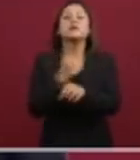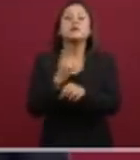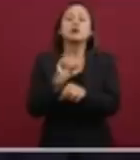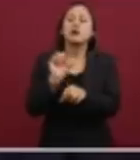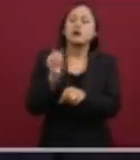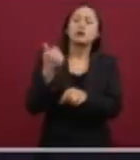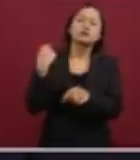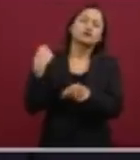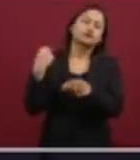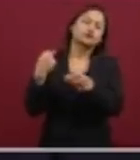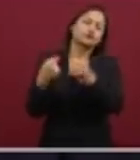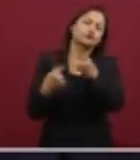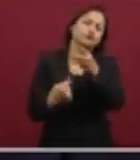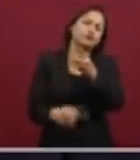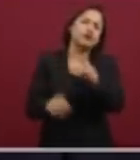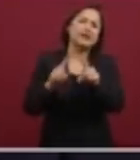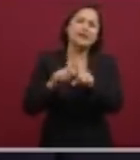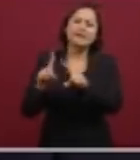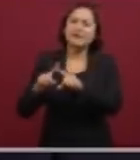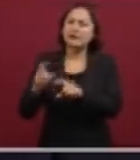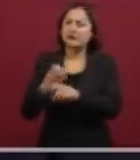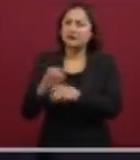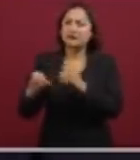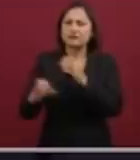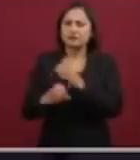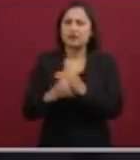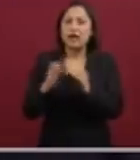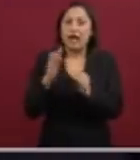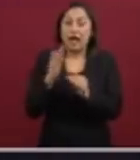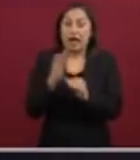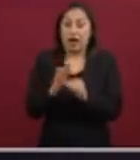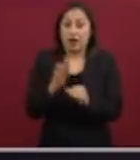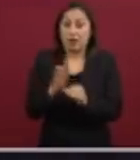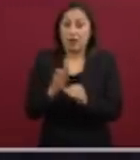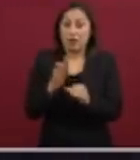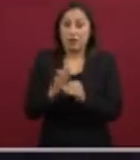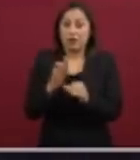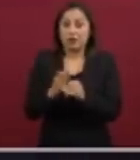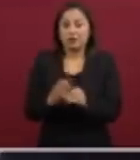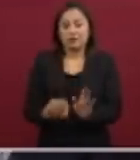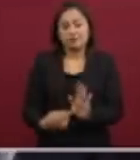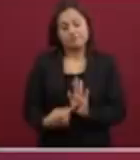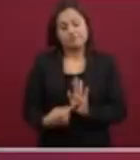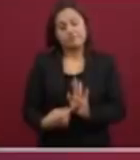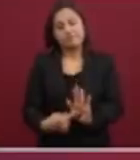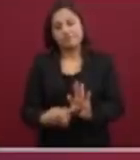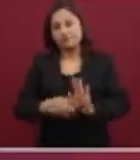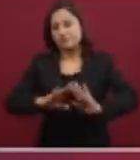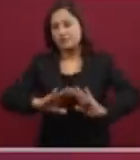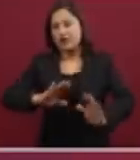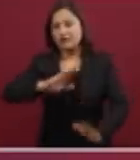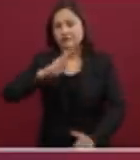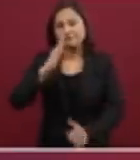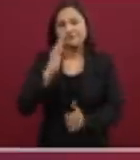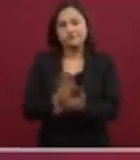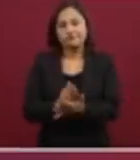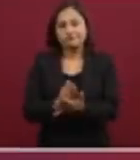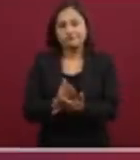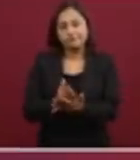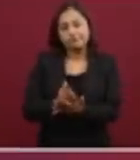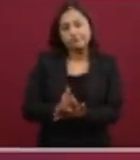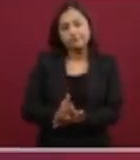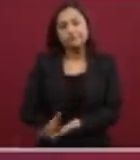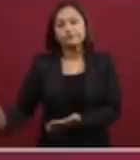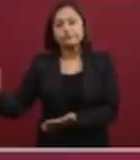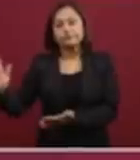pintando muy claramente la raya entre autoridad